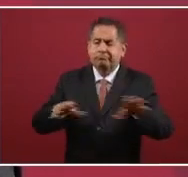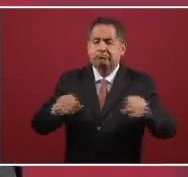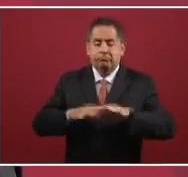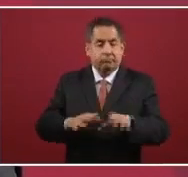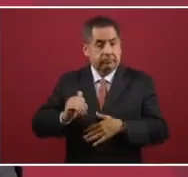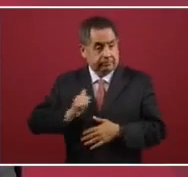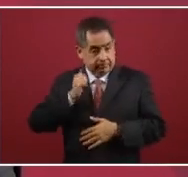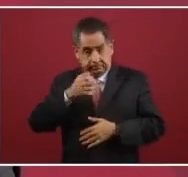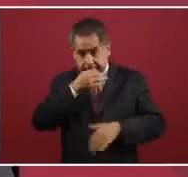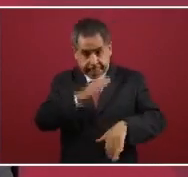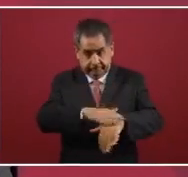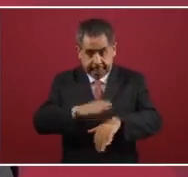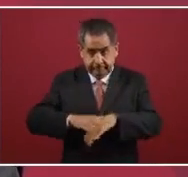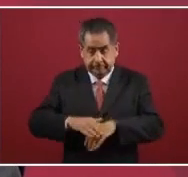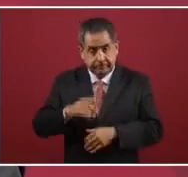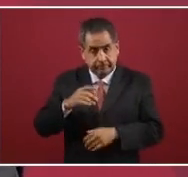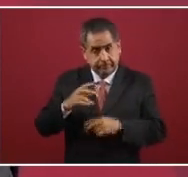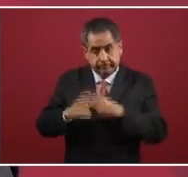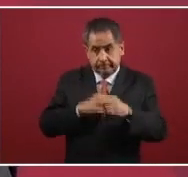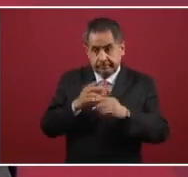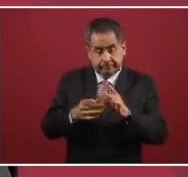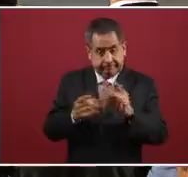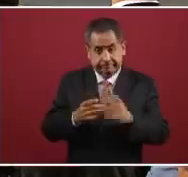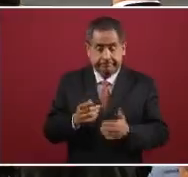aprovecho, porque tengo que ir